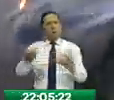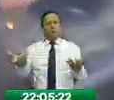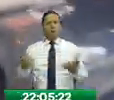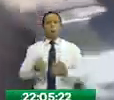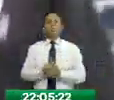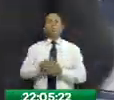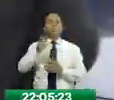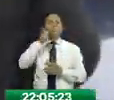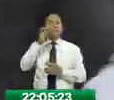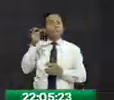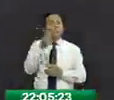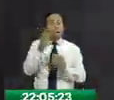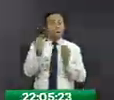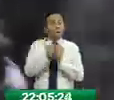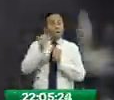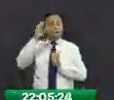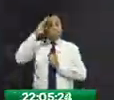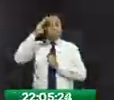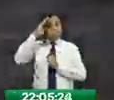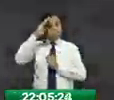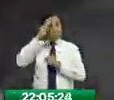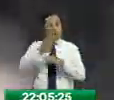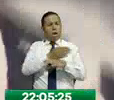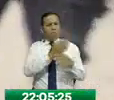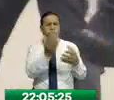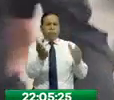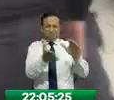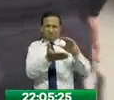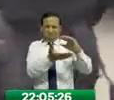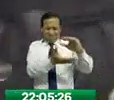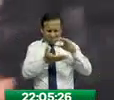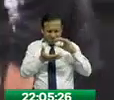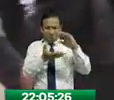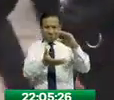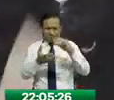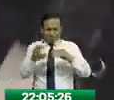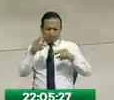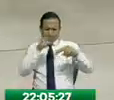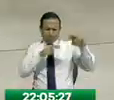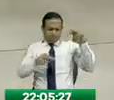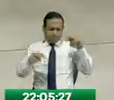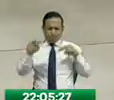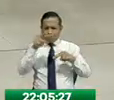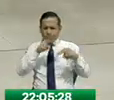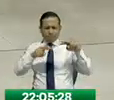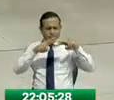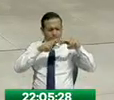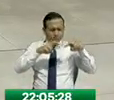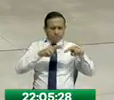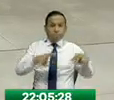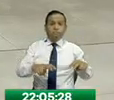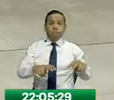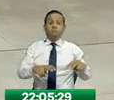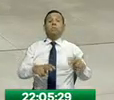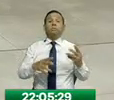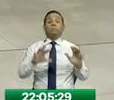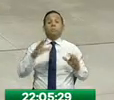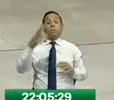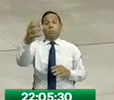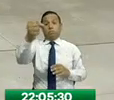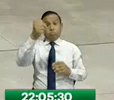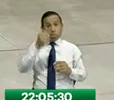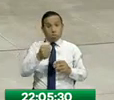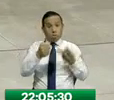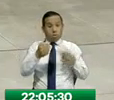policía analiza todos los archivos que permanecen en El Rodeo. Tanto los detenidos como las evidencias fueron puestas ante las